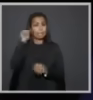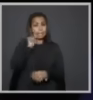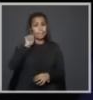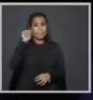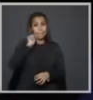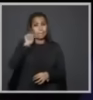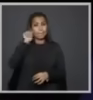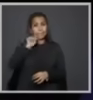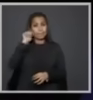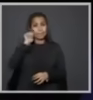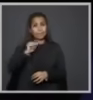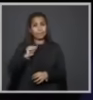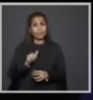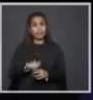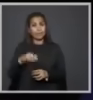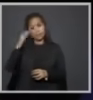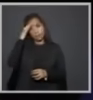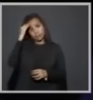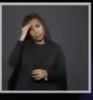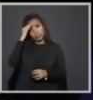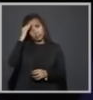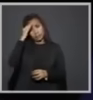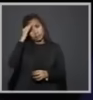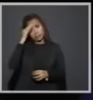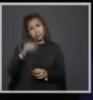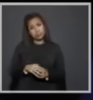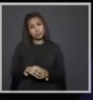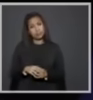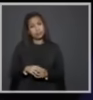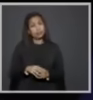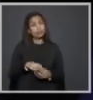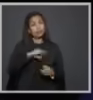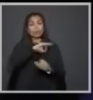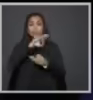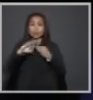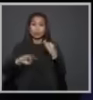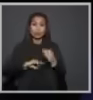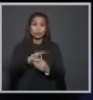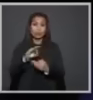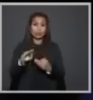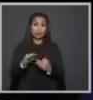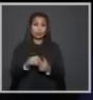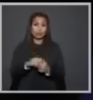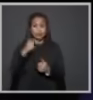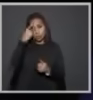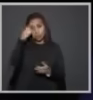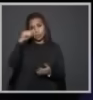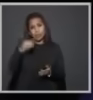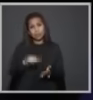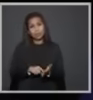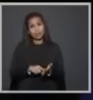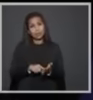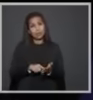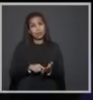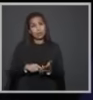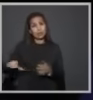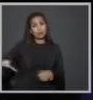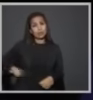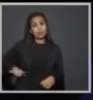Siempre he pensado en todos. Creo que en el